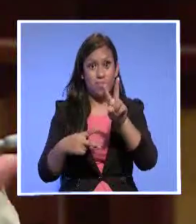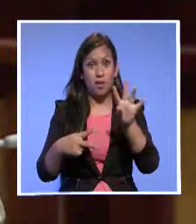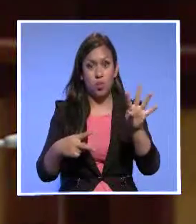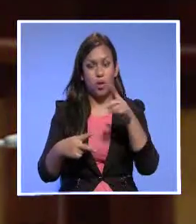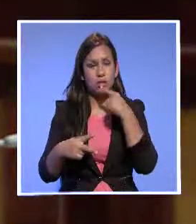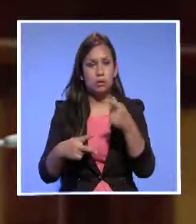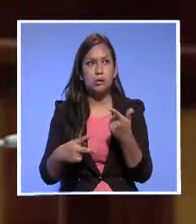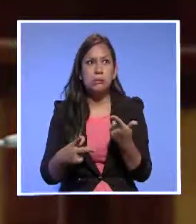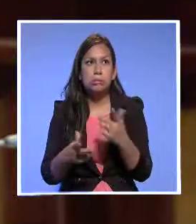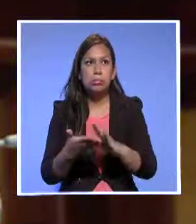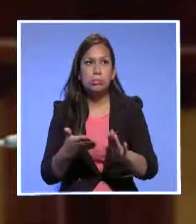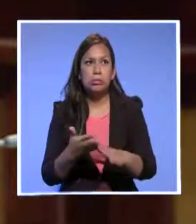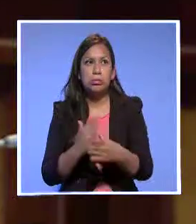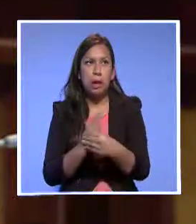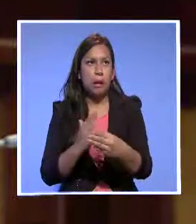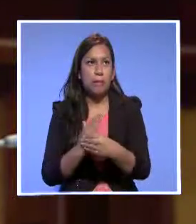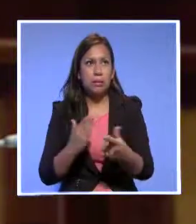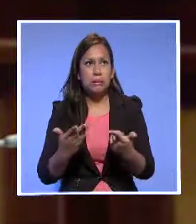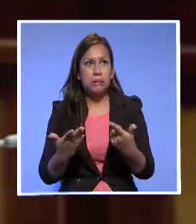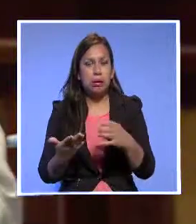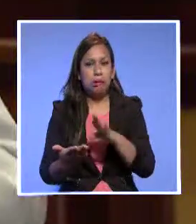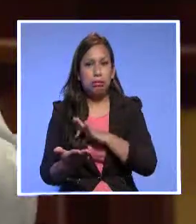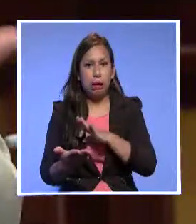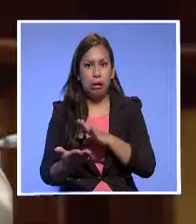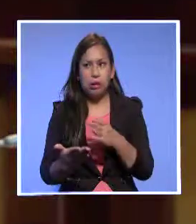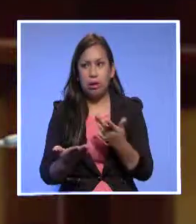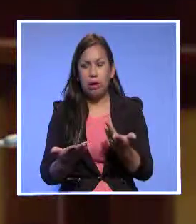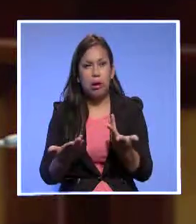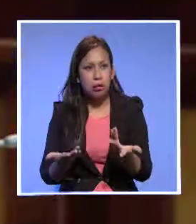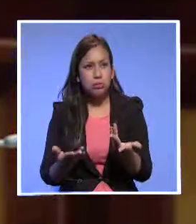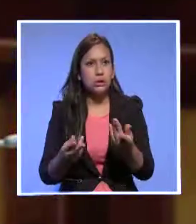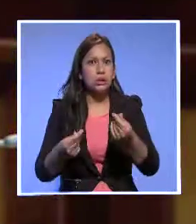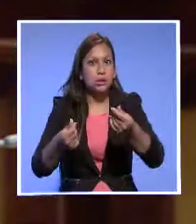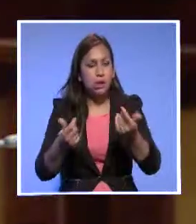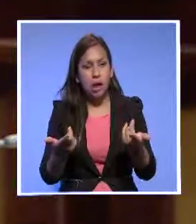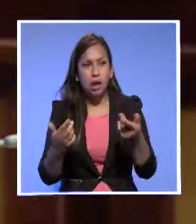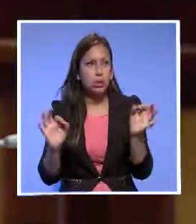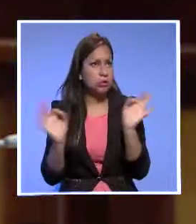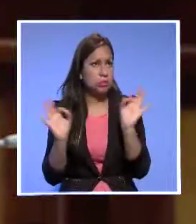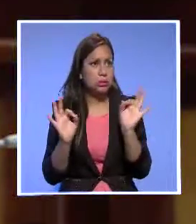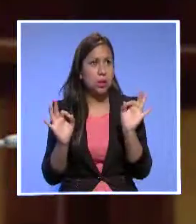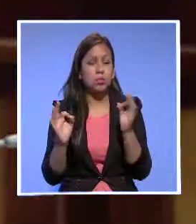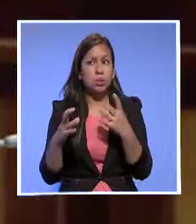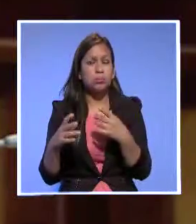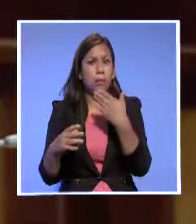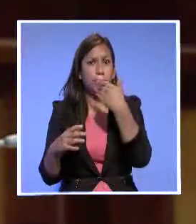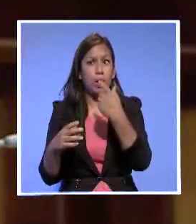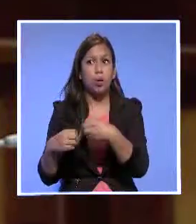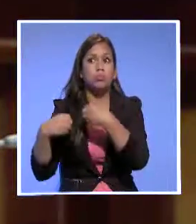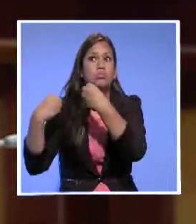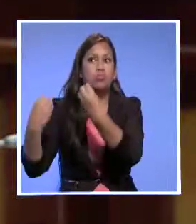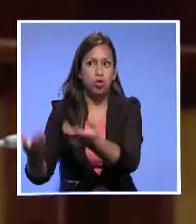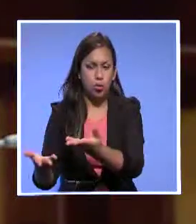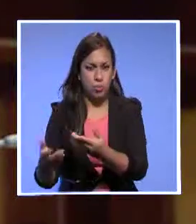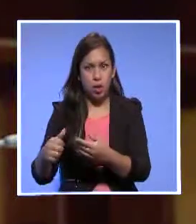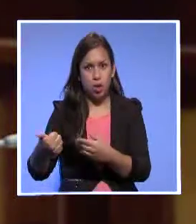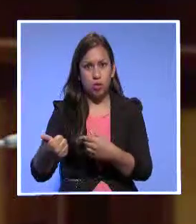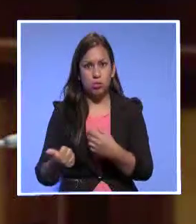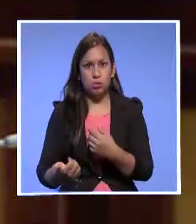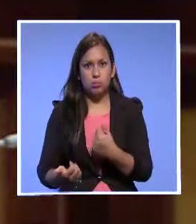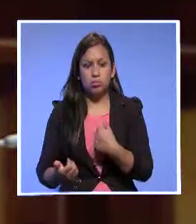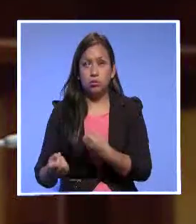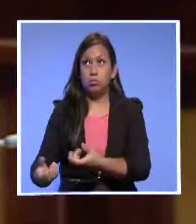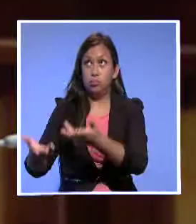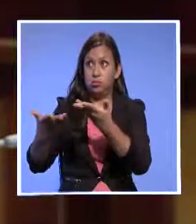capacidad financiera ni técnica es jurídica y nos delega que nosotros no hiciéramos cargo prácticamente del manejado del sistema desde ese entonces